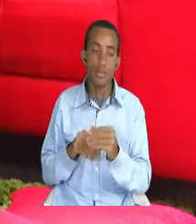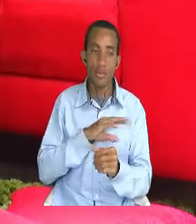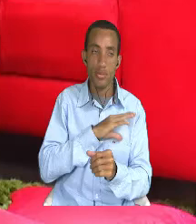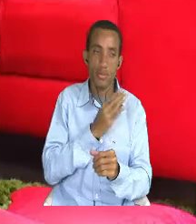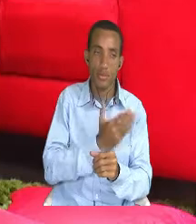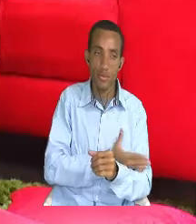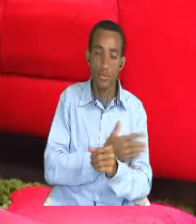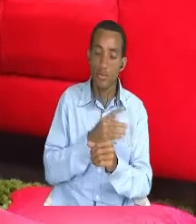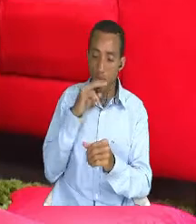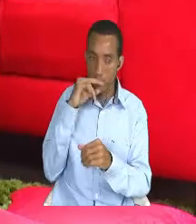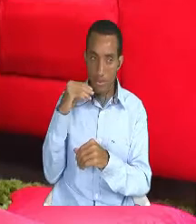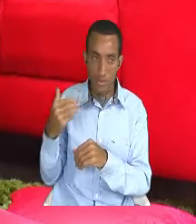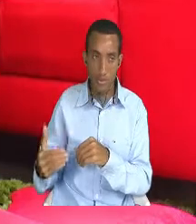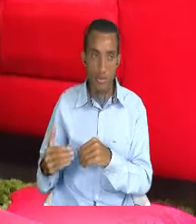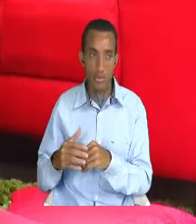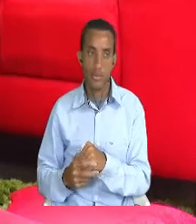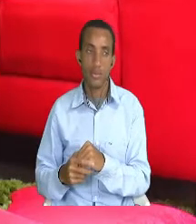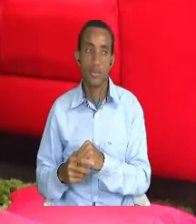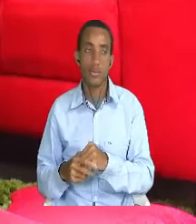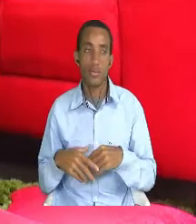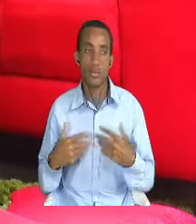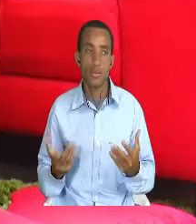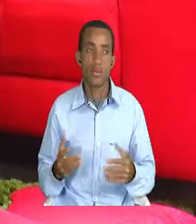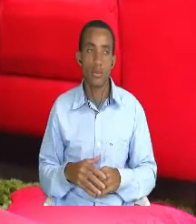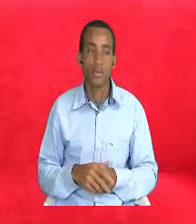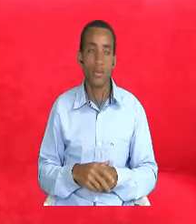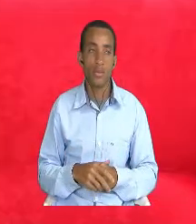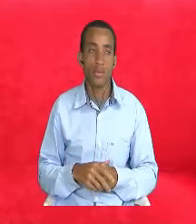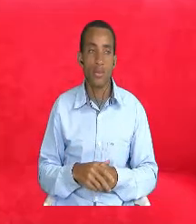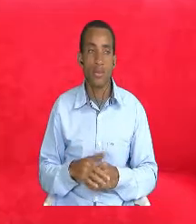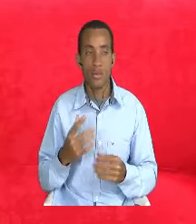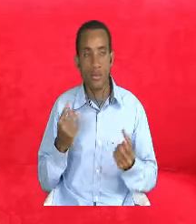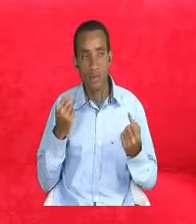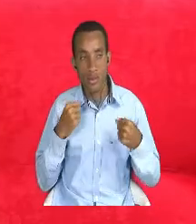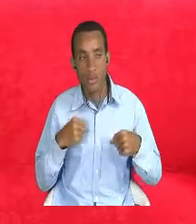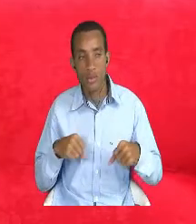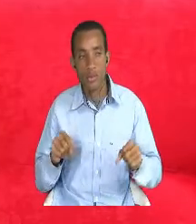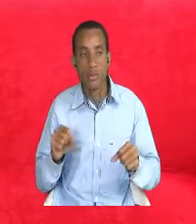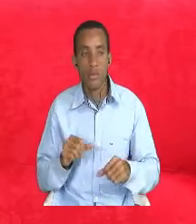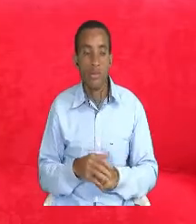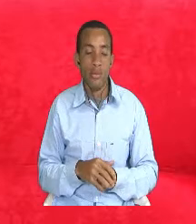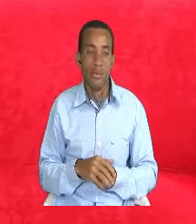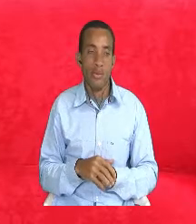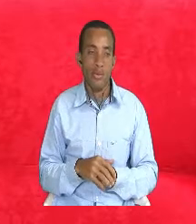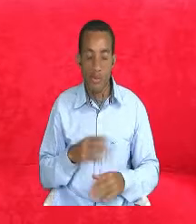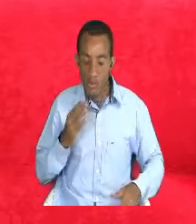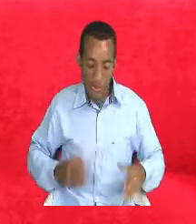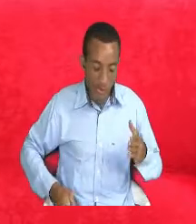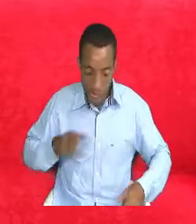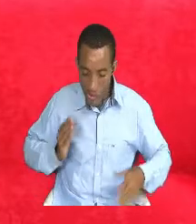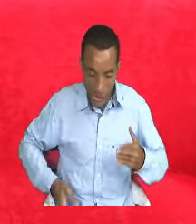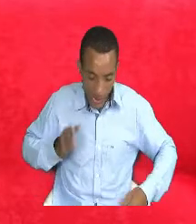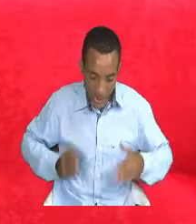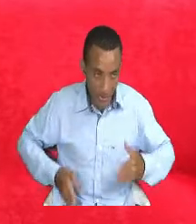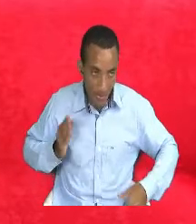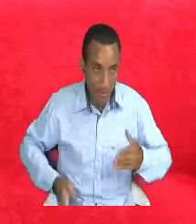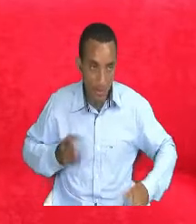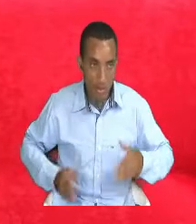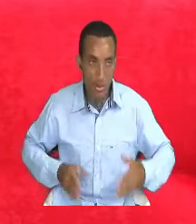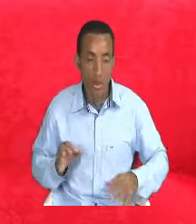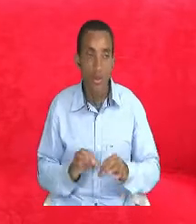atlético, de ver un niño como sin mayor esfuerzo, sin mayor cosa, pues bate una marca súper